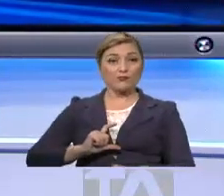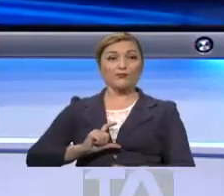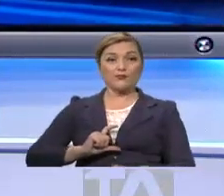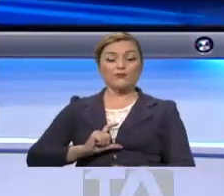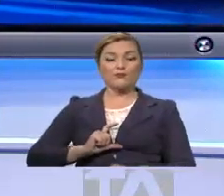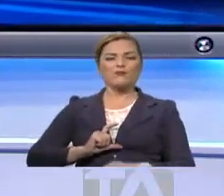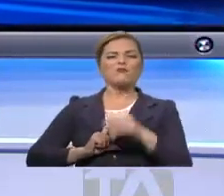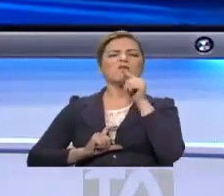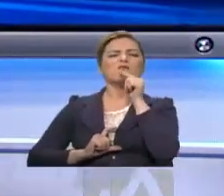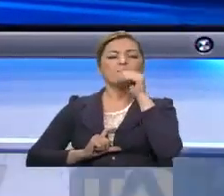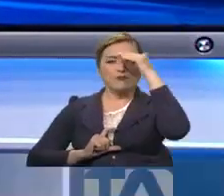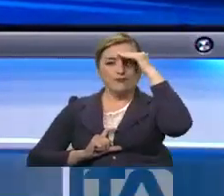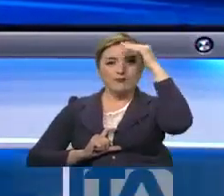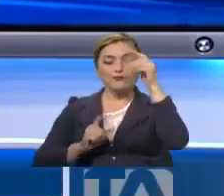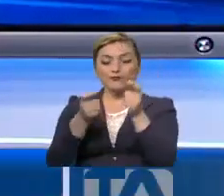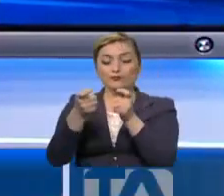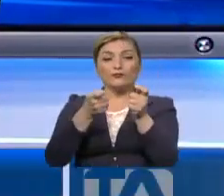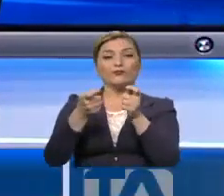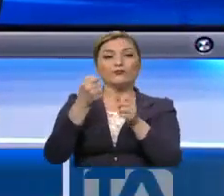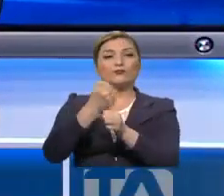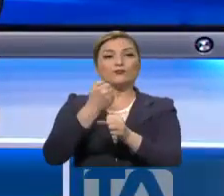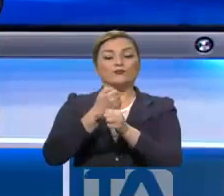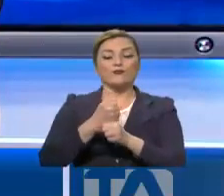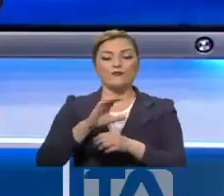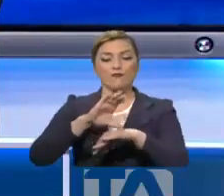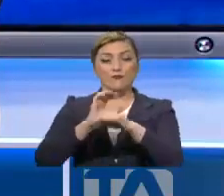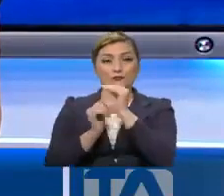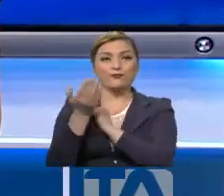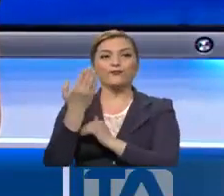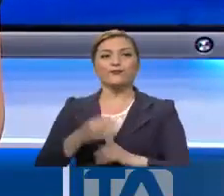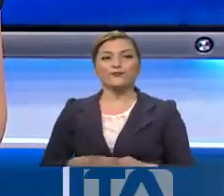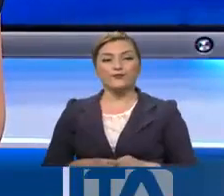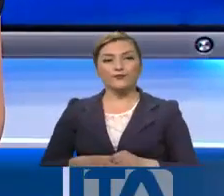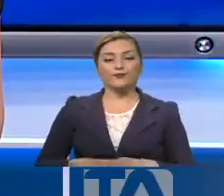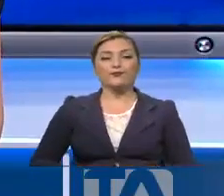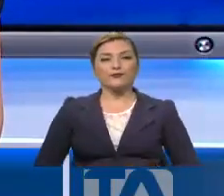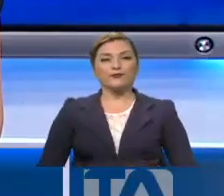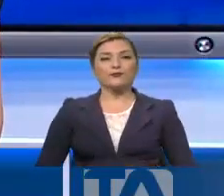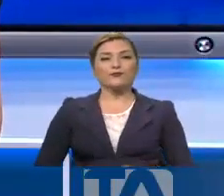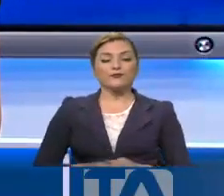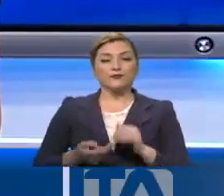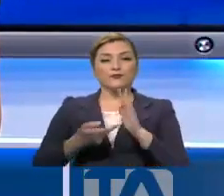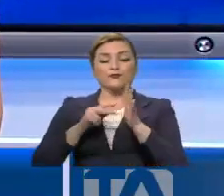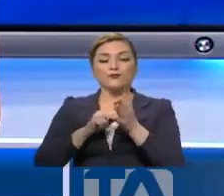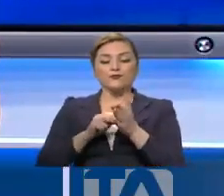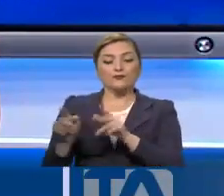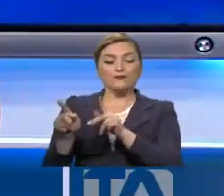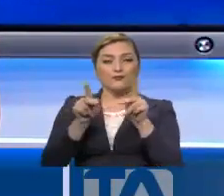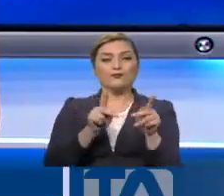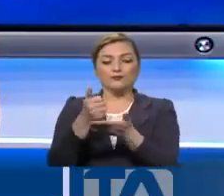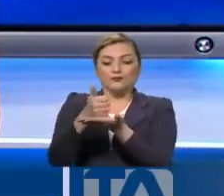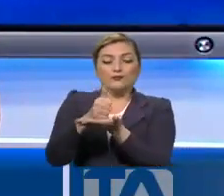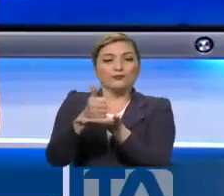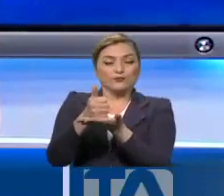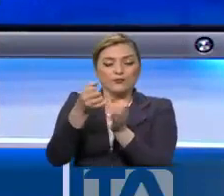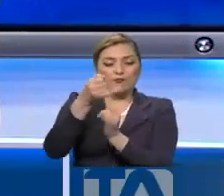a agentes metropolitanos de control que realizan su trabajo en el centro histórico. Esta entrega es parte de un plan piloto. Se espera hasta